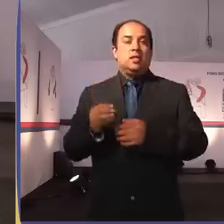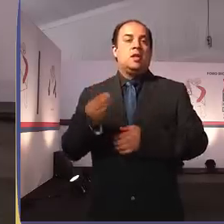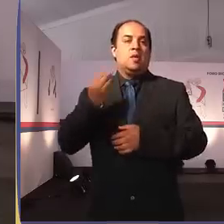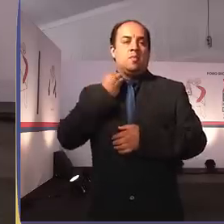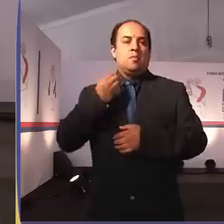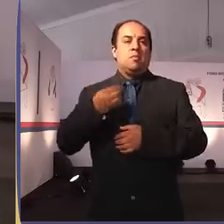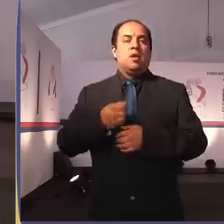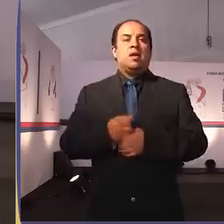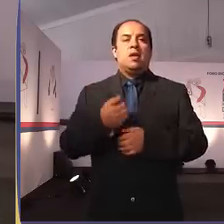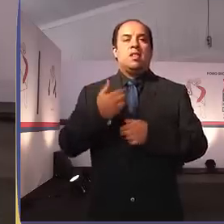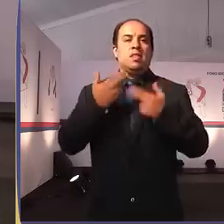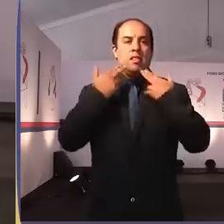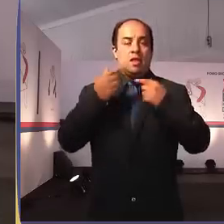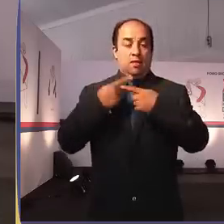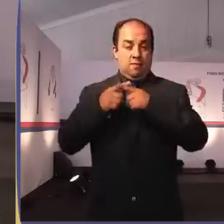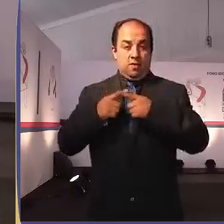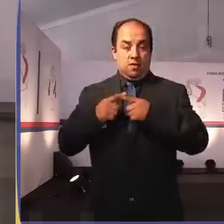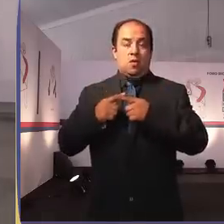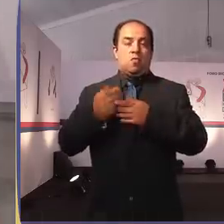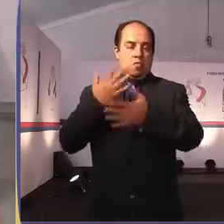de pasados gobiernos.